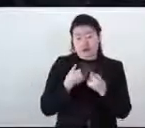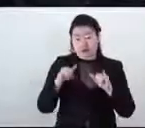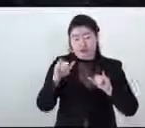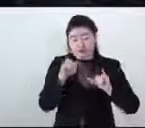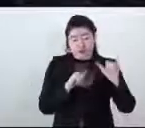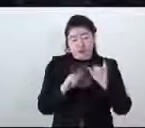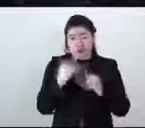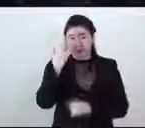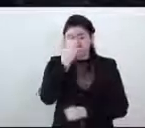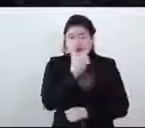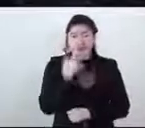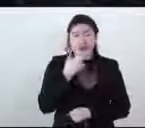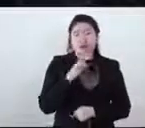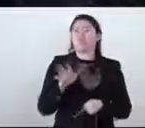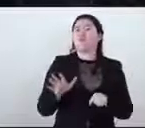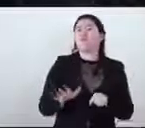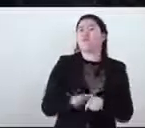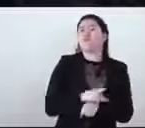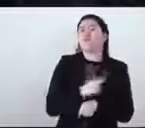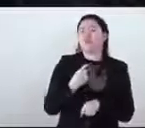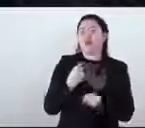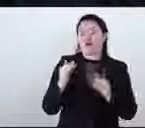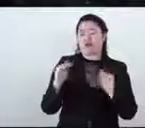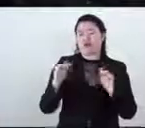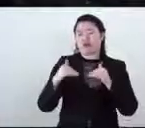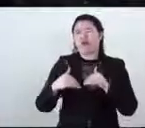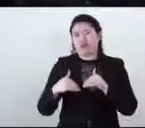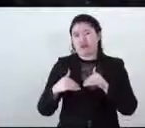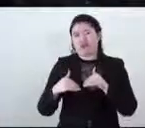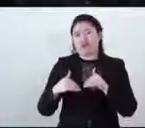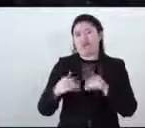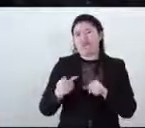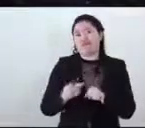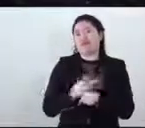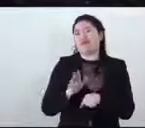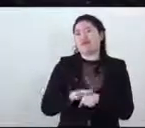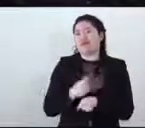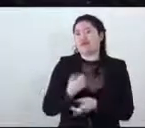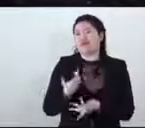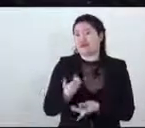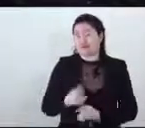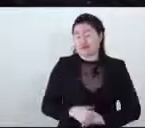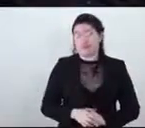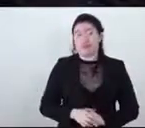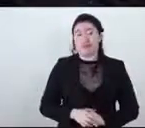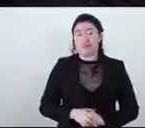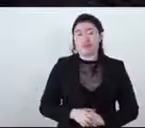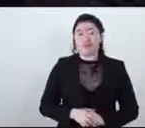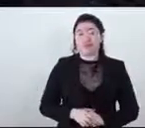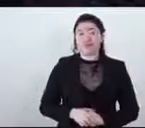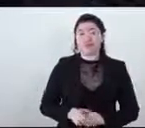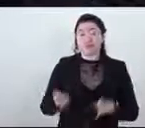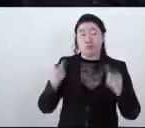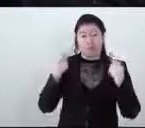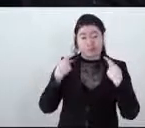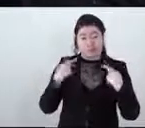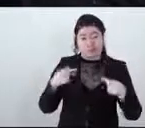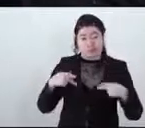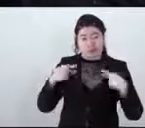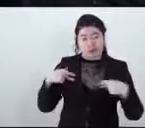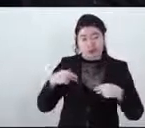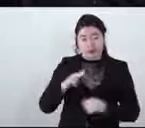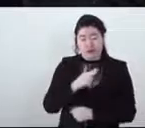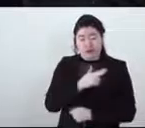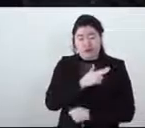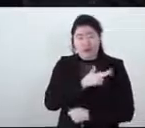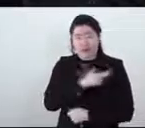la causa, origen, raíz de esta terrible tragedia. Las víctimas están siendo atendidas para la